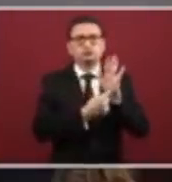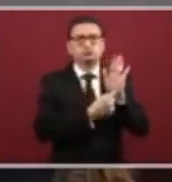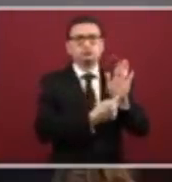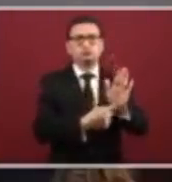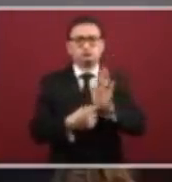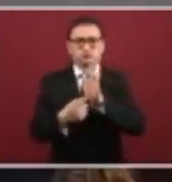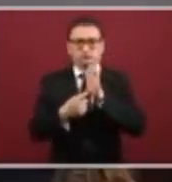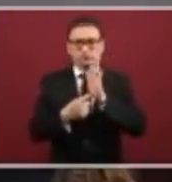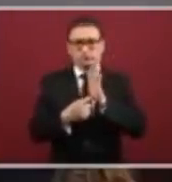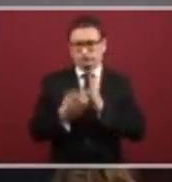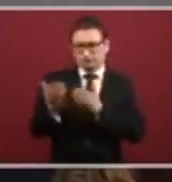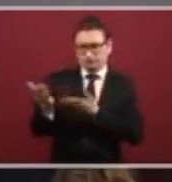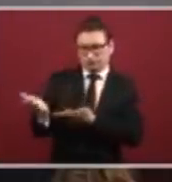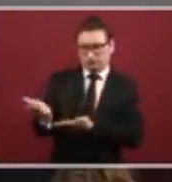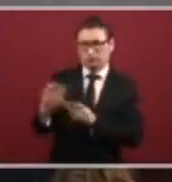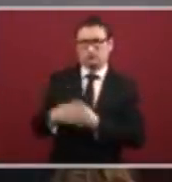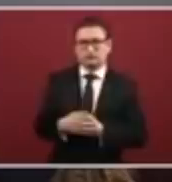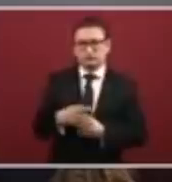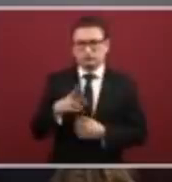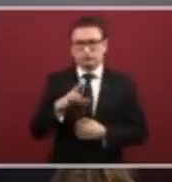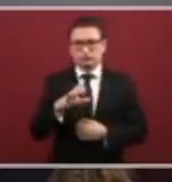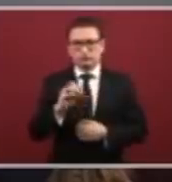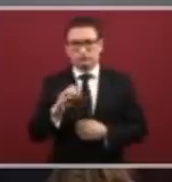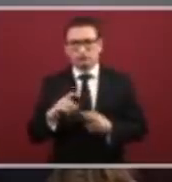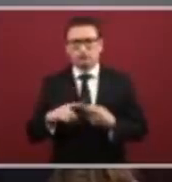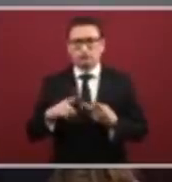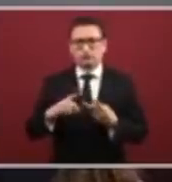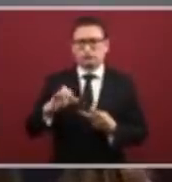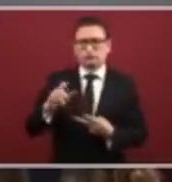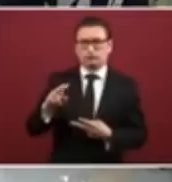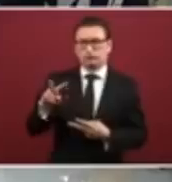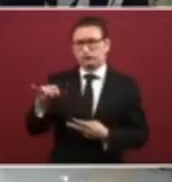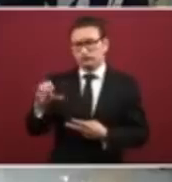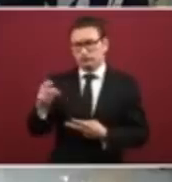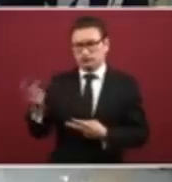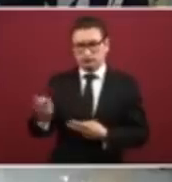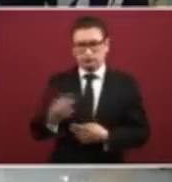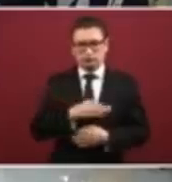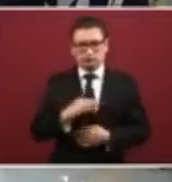con Rocío y con Octavio.